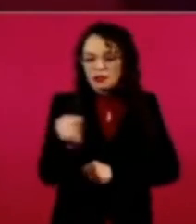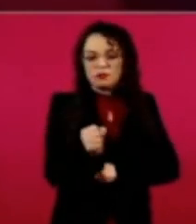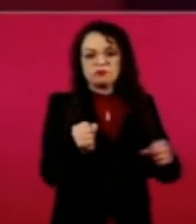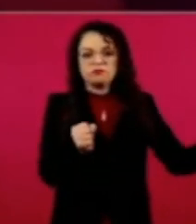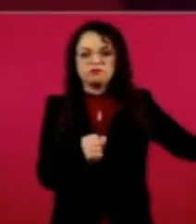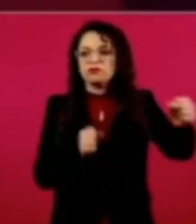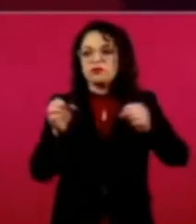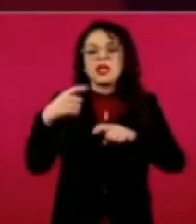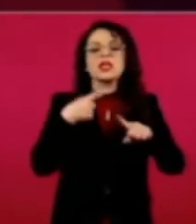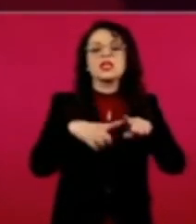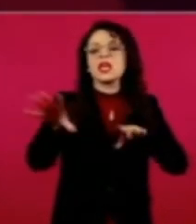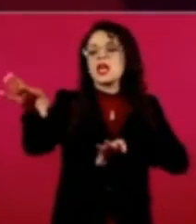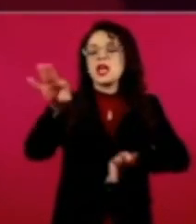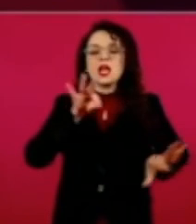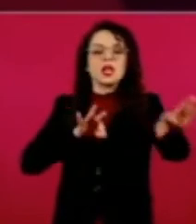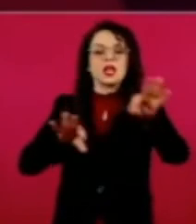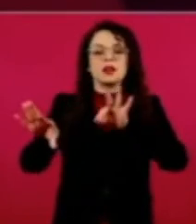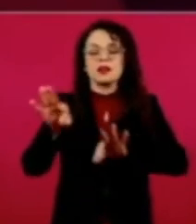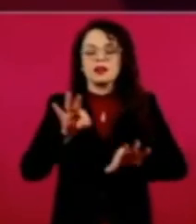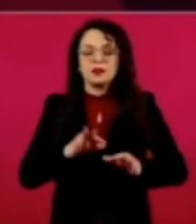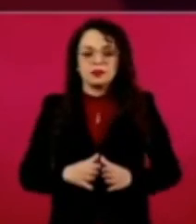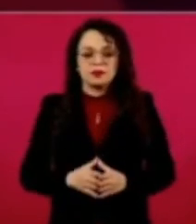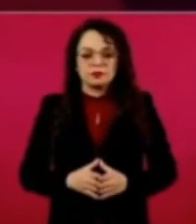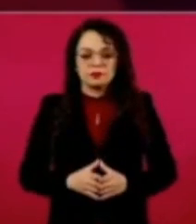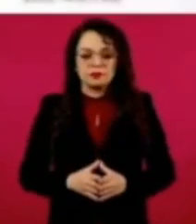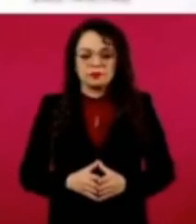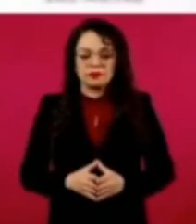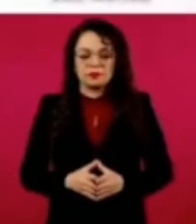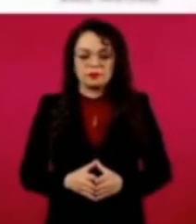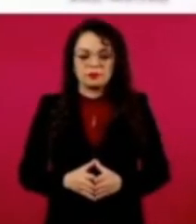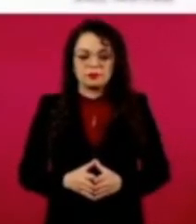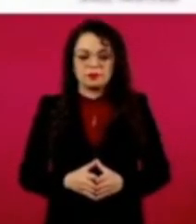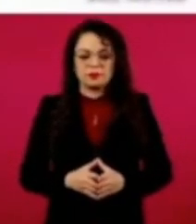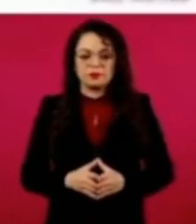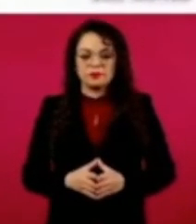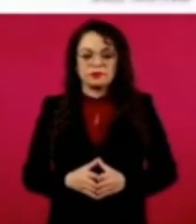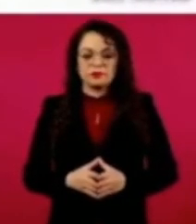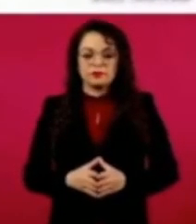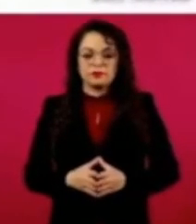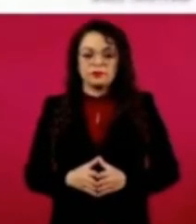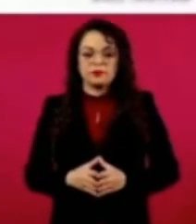Que está ya en franca